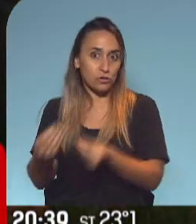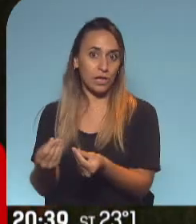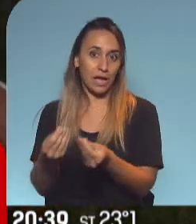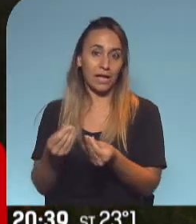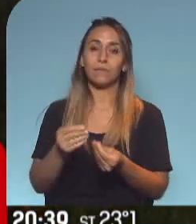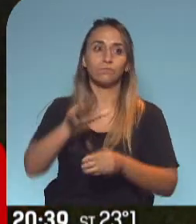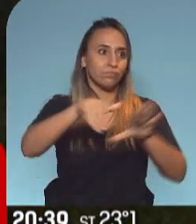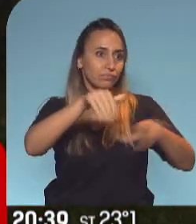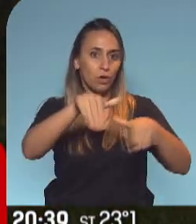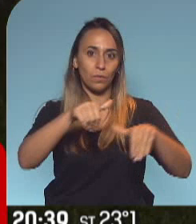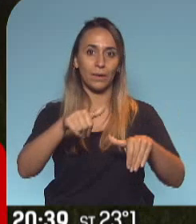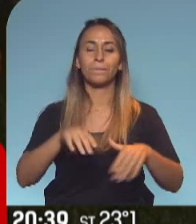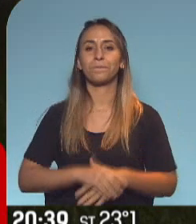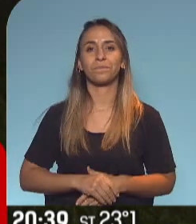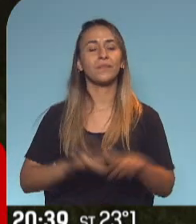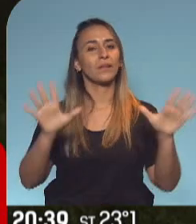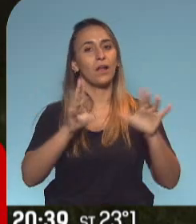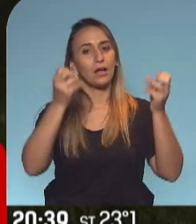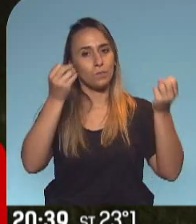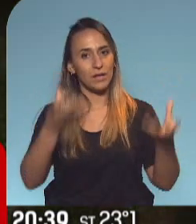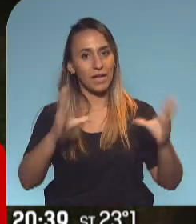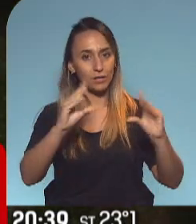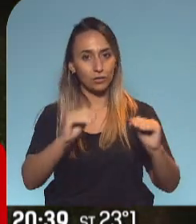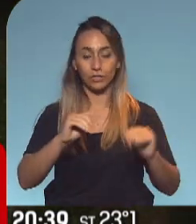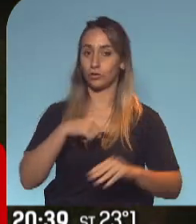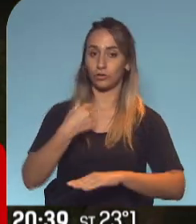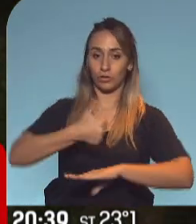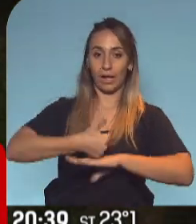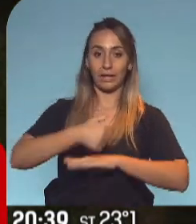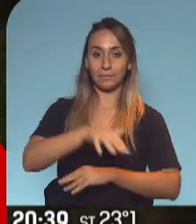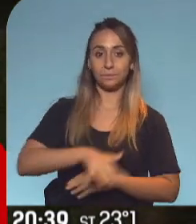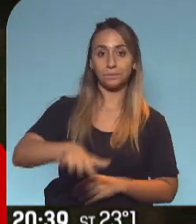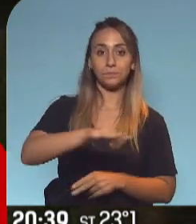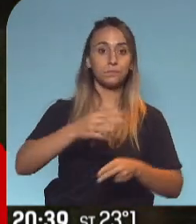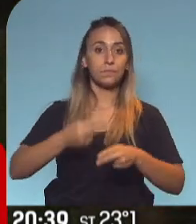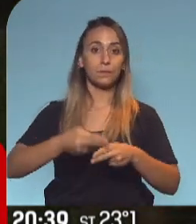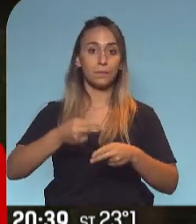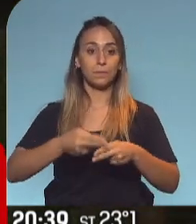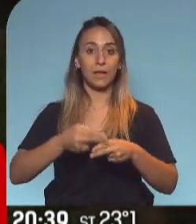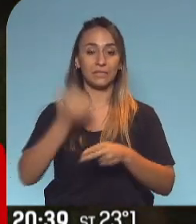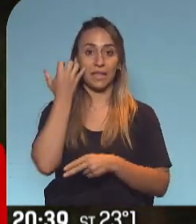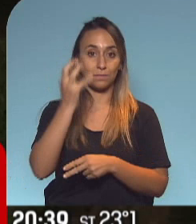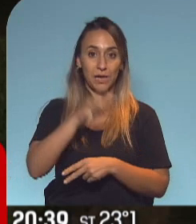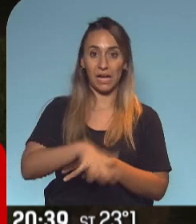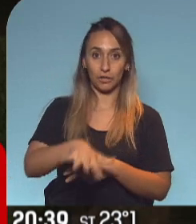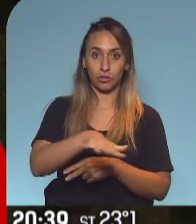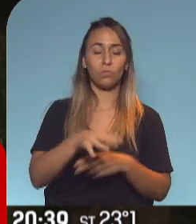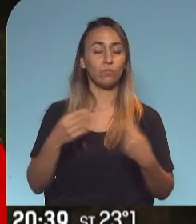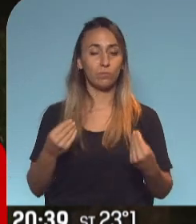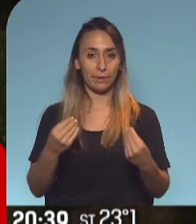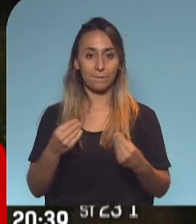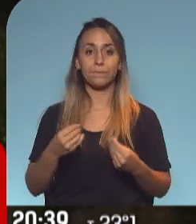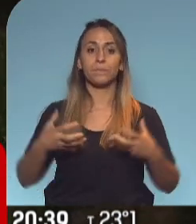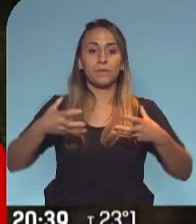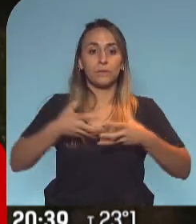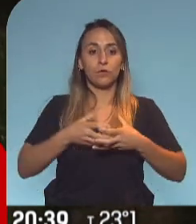felicitaría y cómo les va muy buenas noches estamos aquí en plaza de mayo porque red solidaria ya está